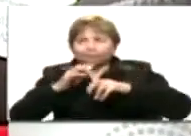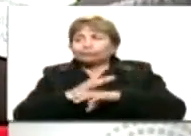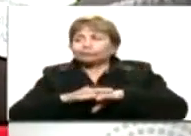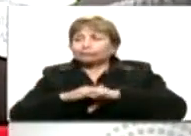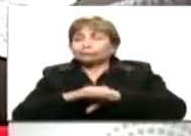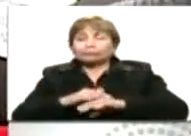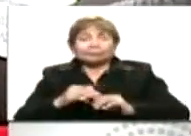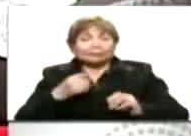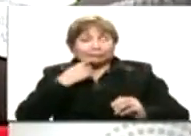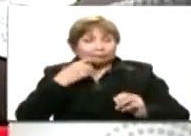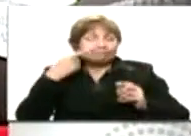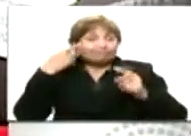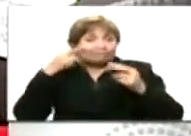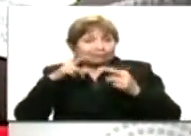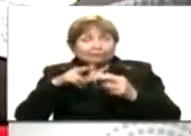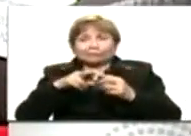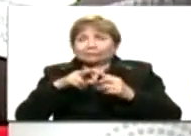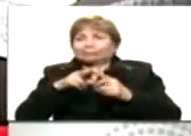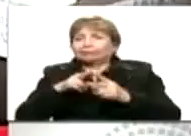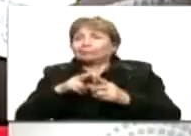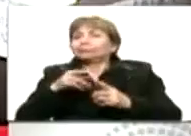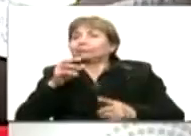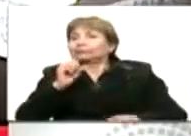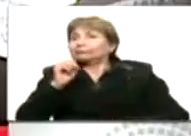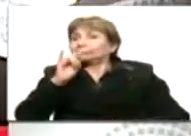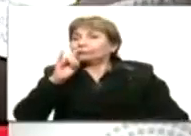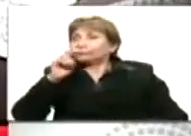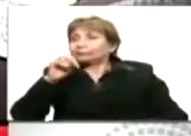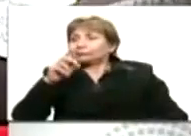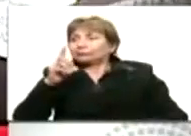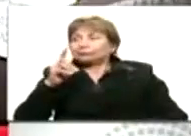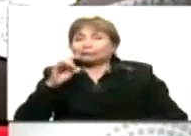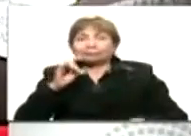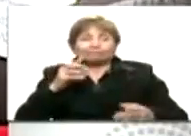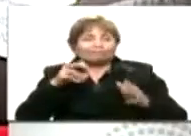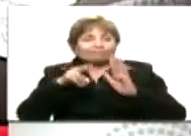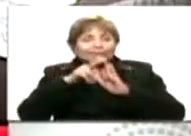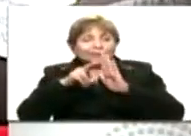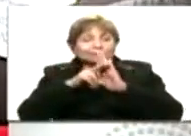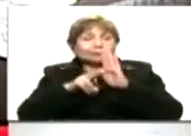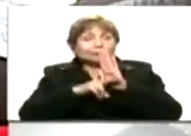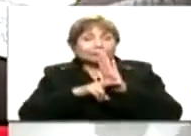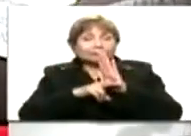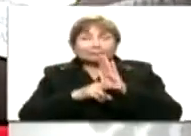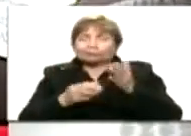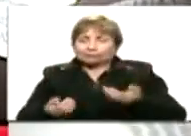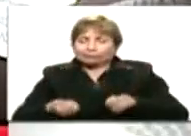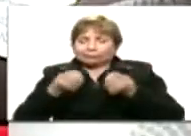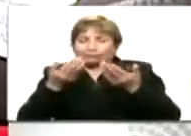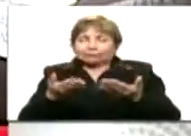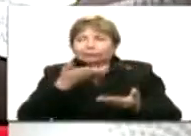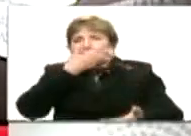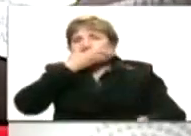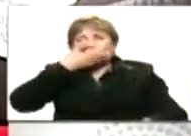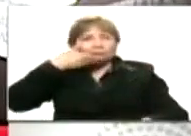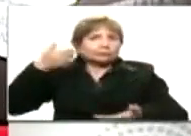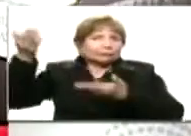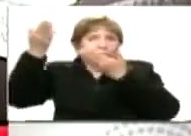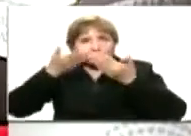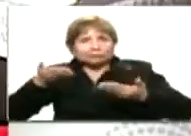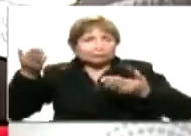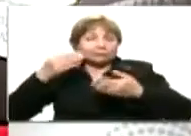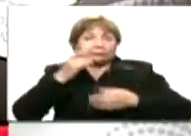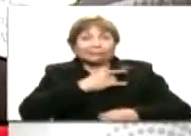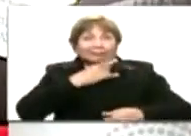Pero además hemos retado a la SUNEDO a que genere la normativa adecuada para atraer a las mejores universidades